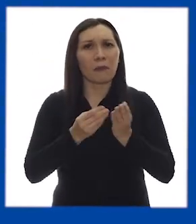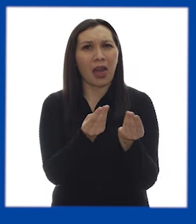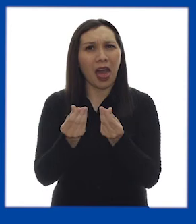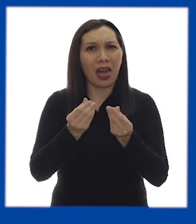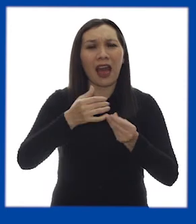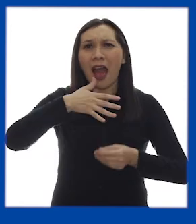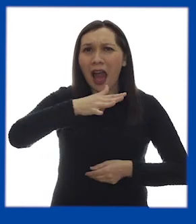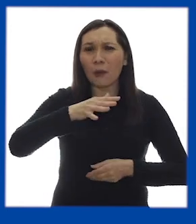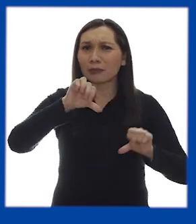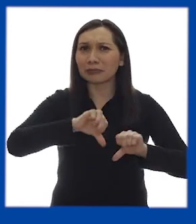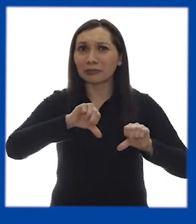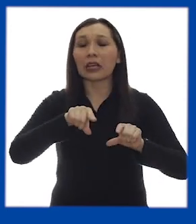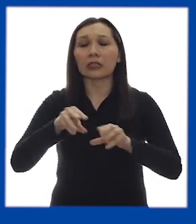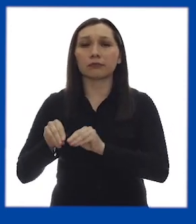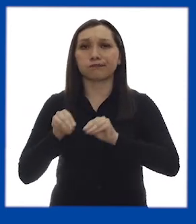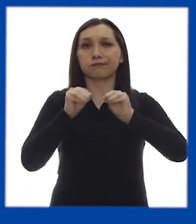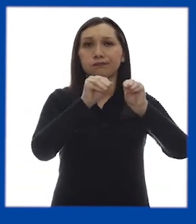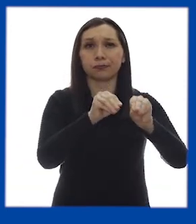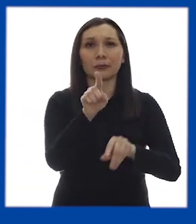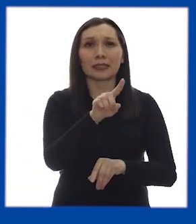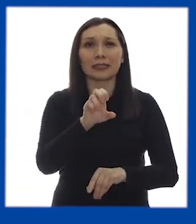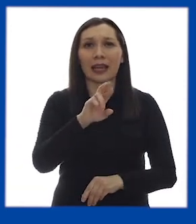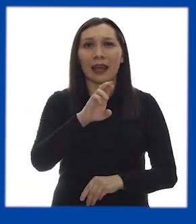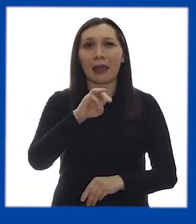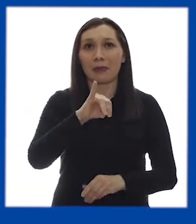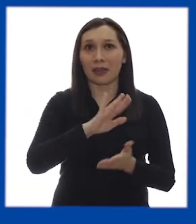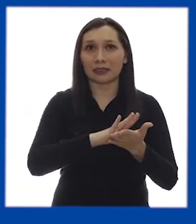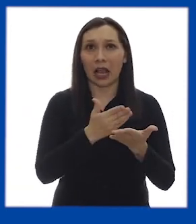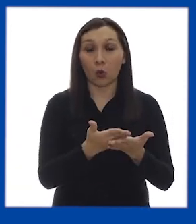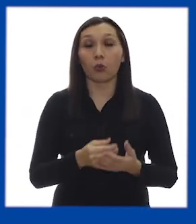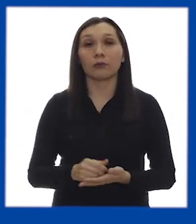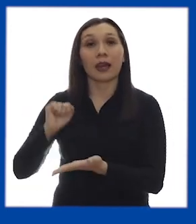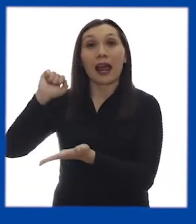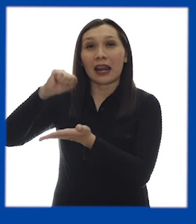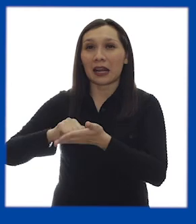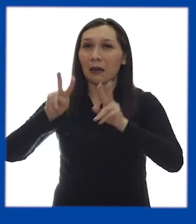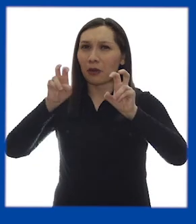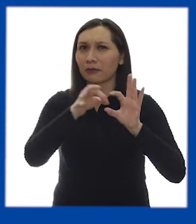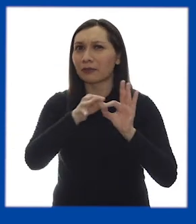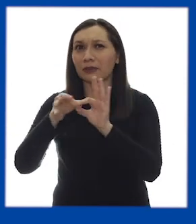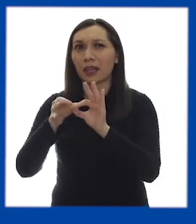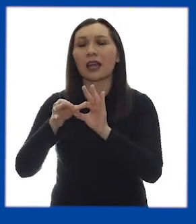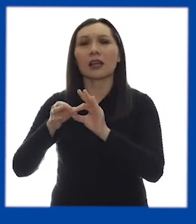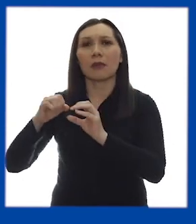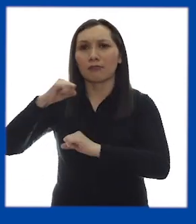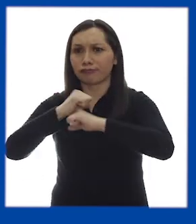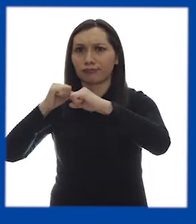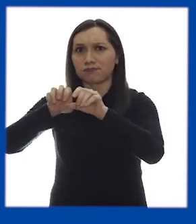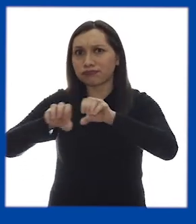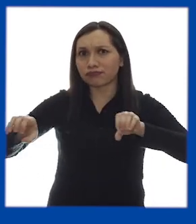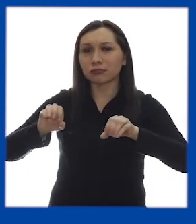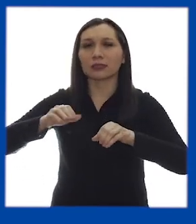del agua, estos serán derivados a la Seremi de Salud. Los reclamos relacionados a infraestructura